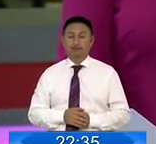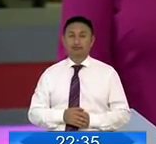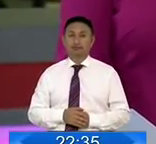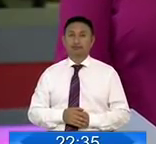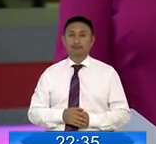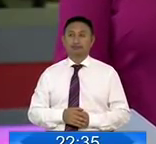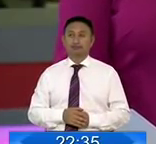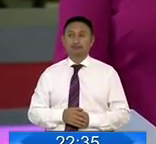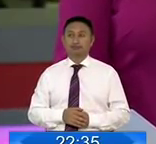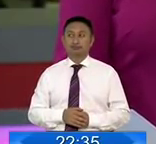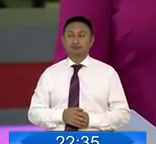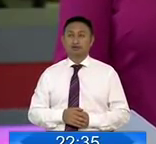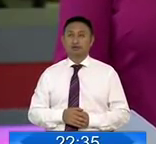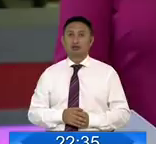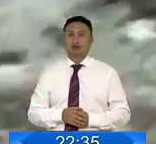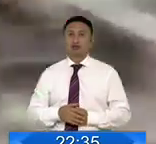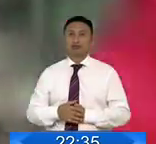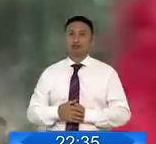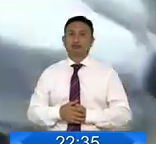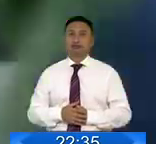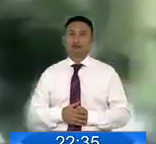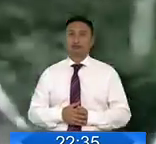esa provincia.